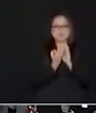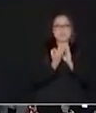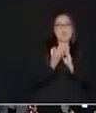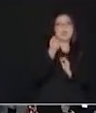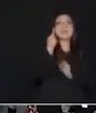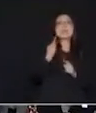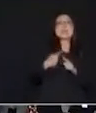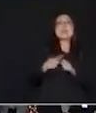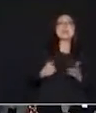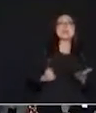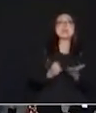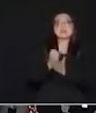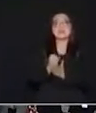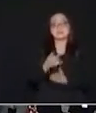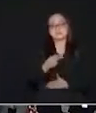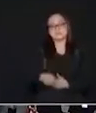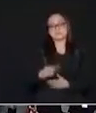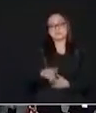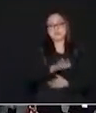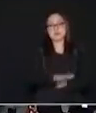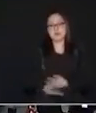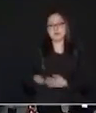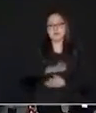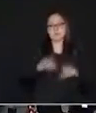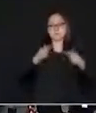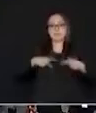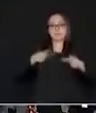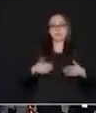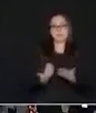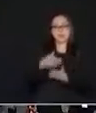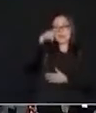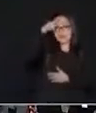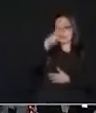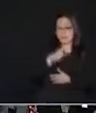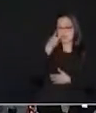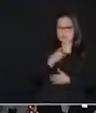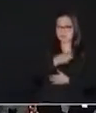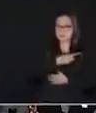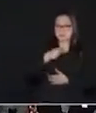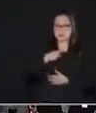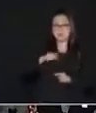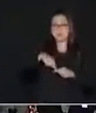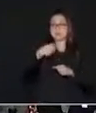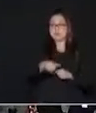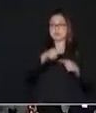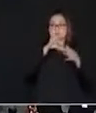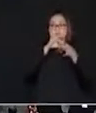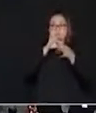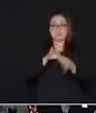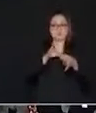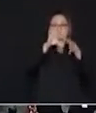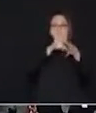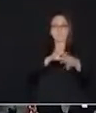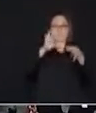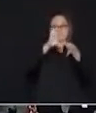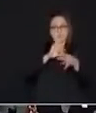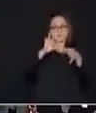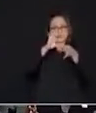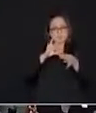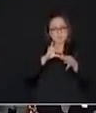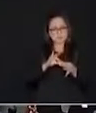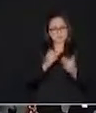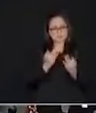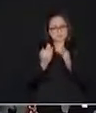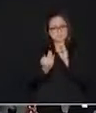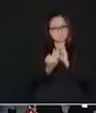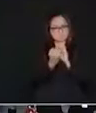pueblo, de él emana y a él se le debe rendir cuentas. Y el que promete, el que protesta, se compromete.